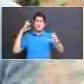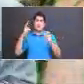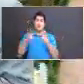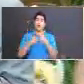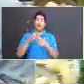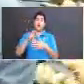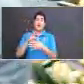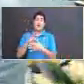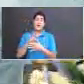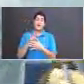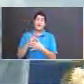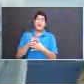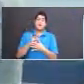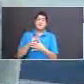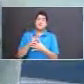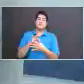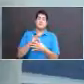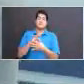carne.